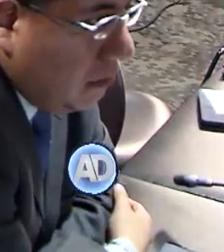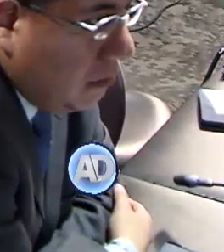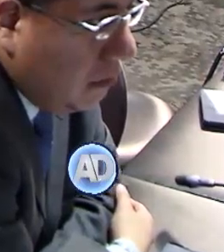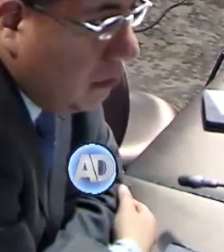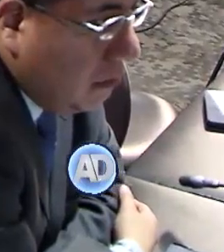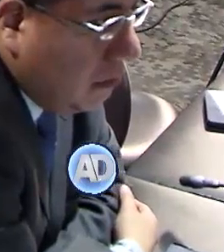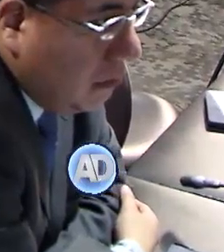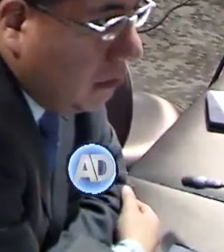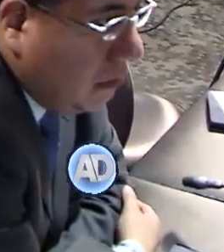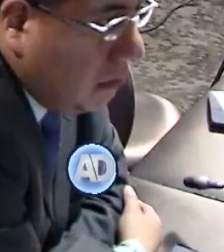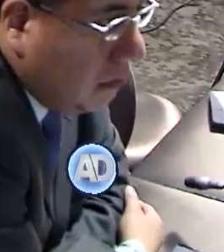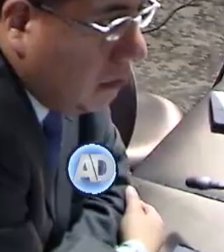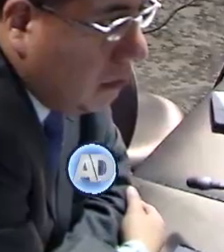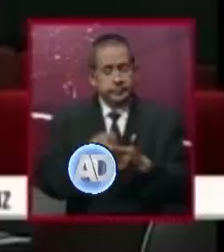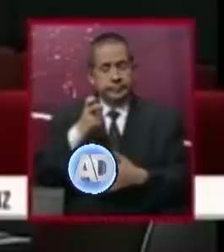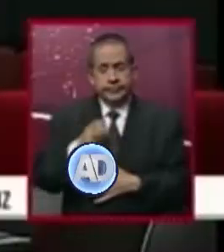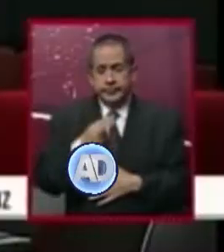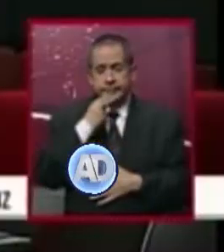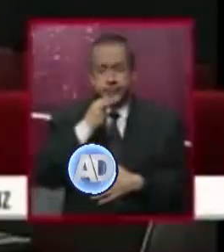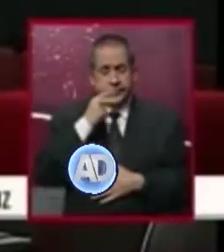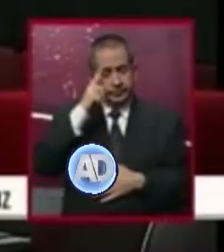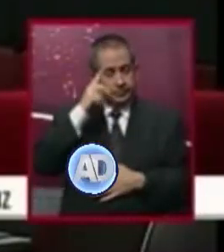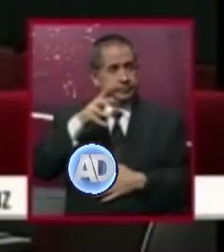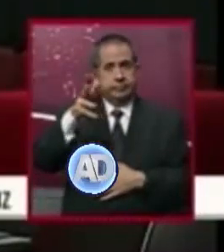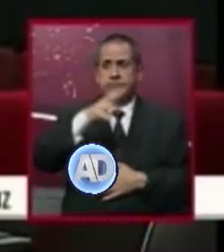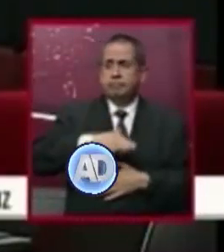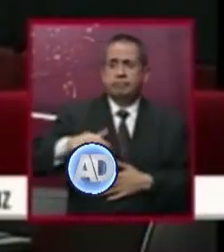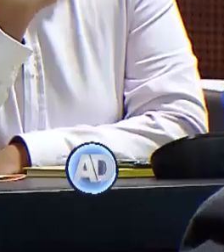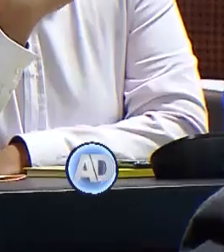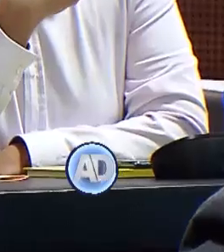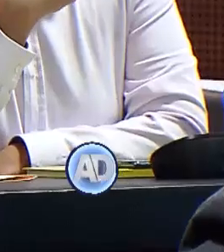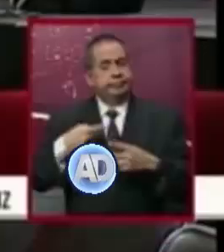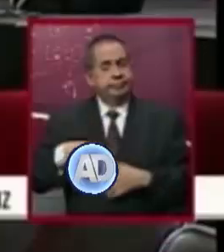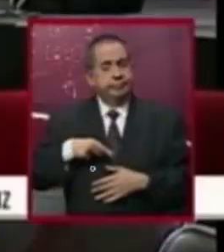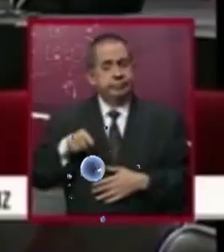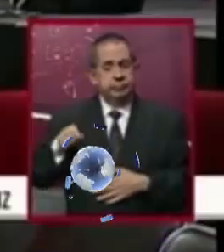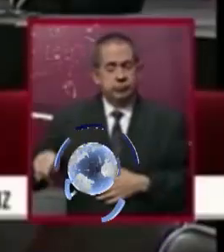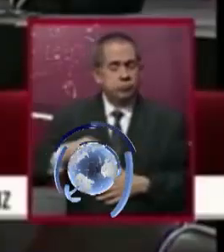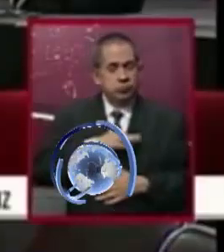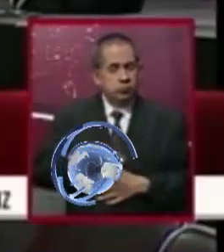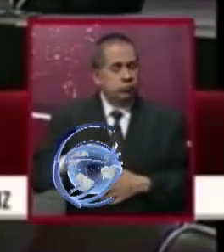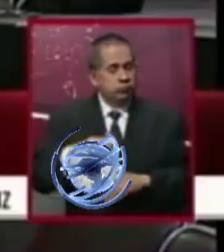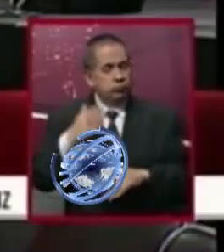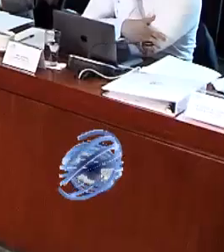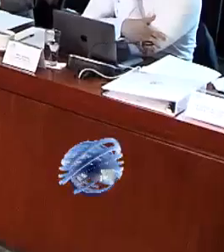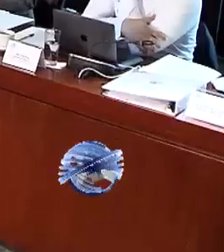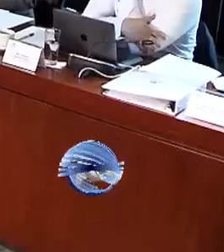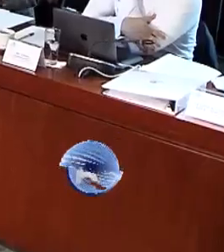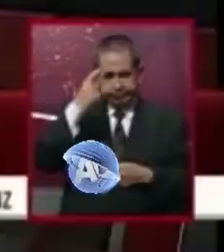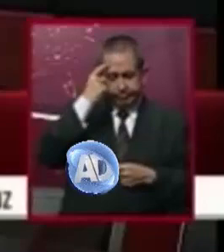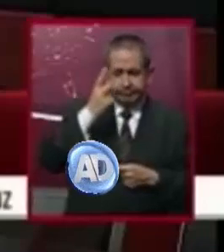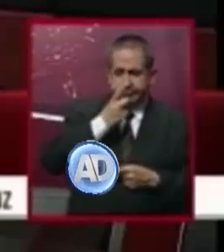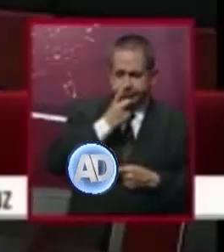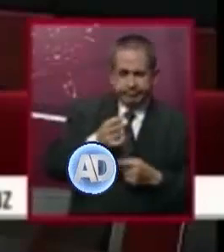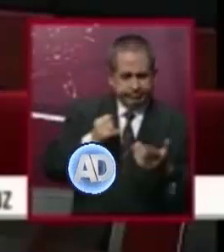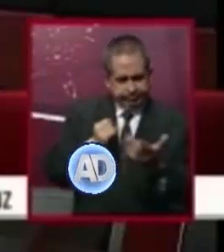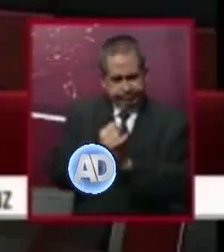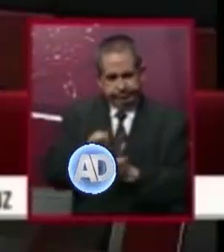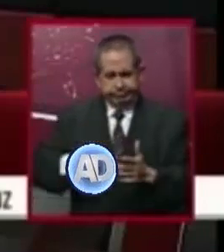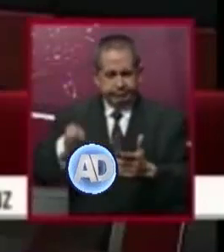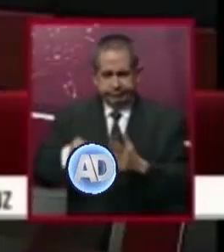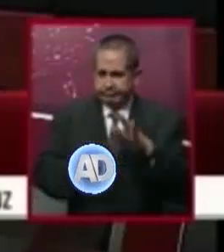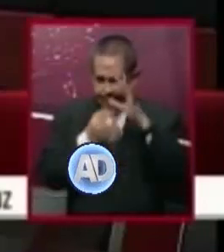parte de la sala regional en xalapa eba barrientos cepeda marcia laura garza robles y aidé macedo